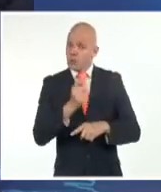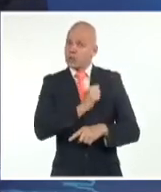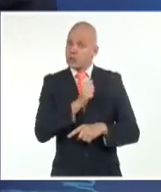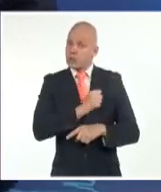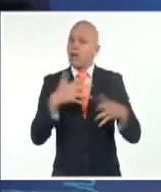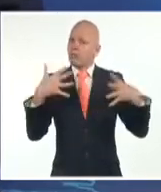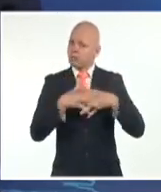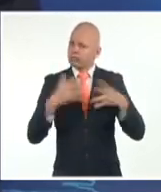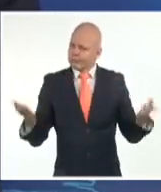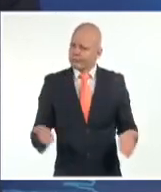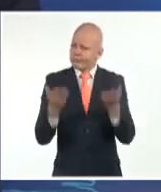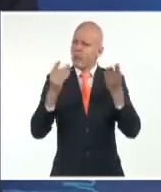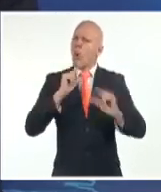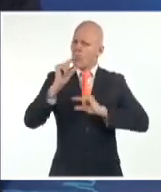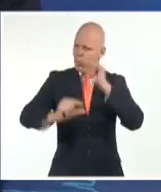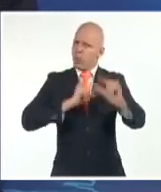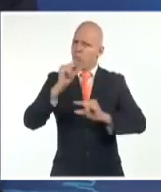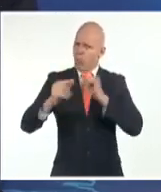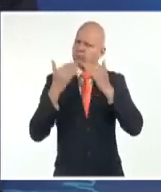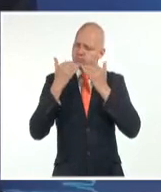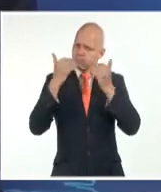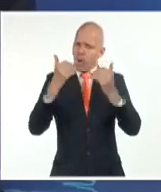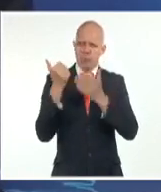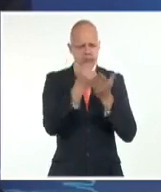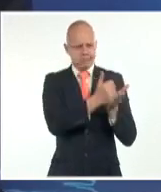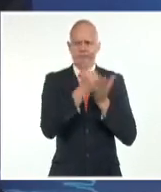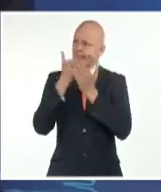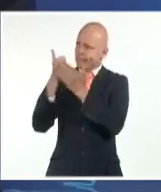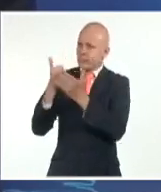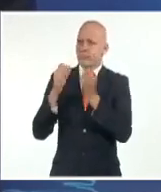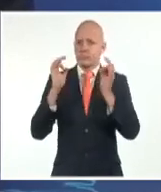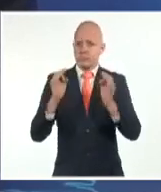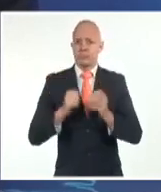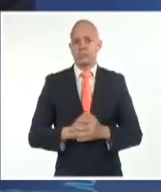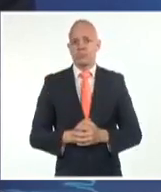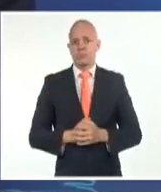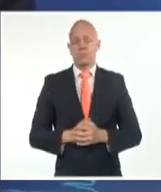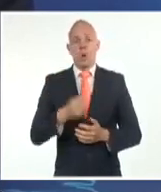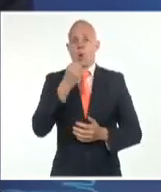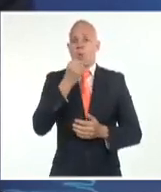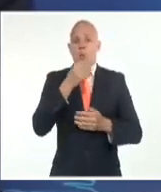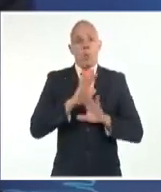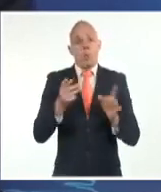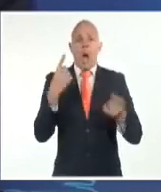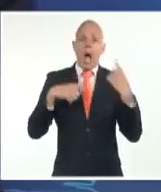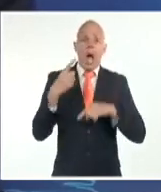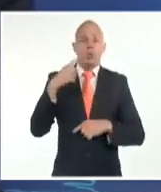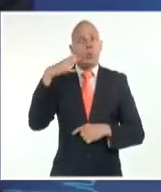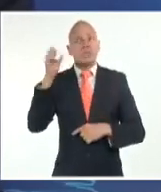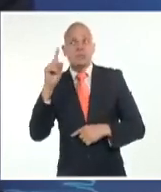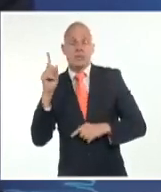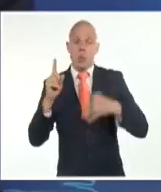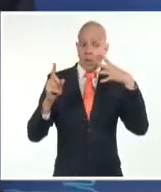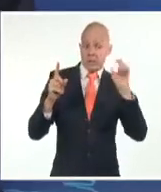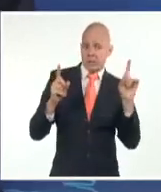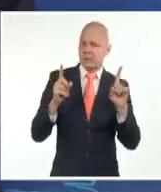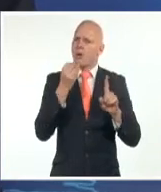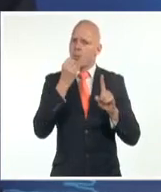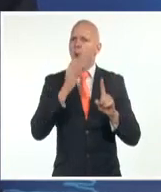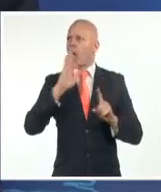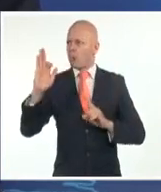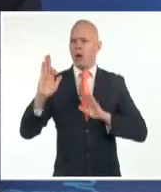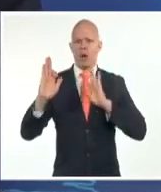continuar creando puentes entre nuestros pueblos y gobiernos a través del mismo, a pesar de las diferencias existentes y en total apego a las